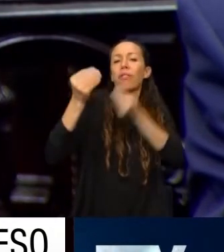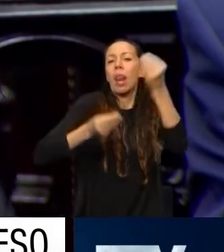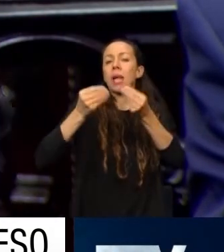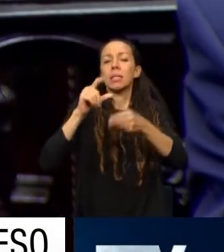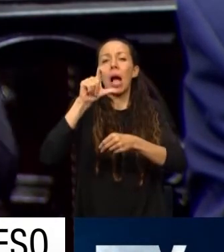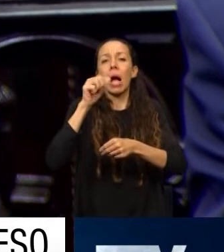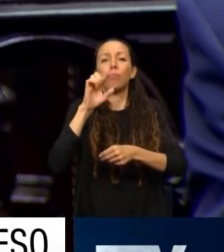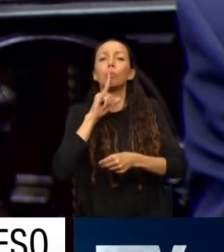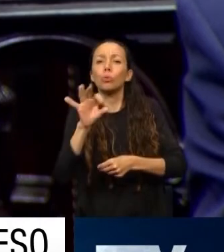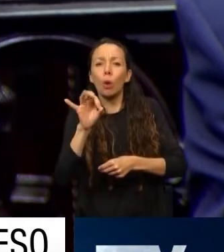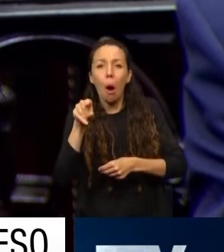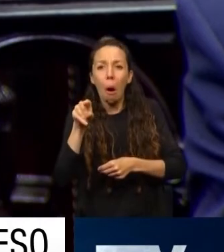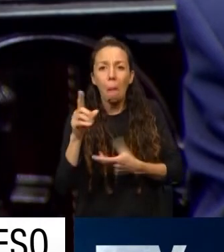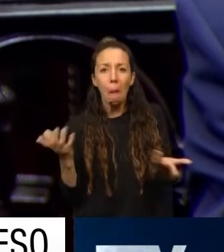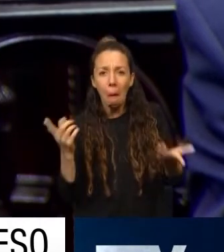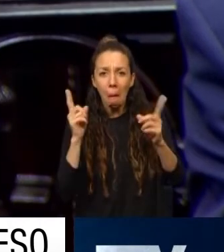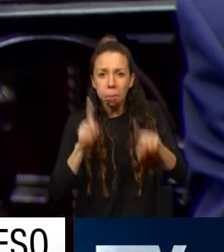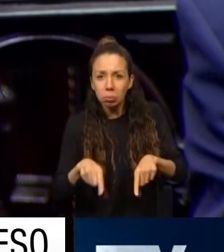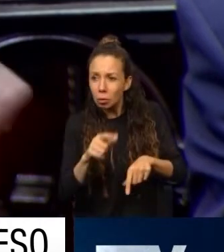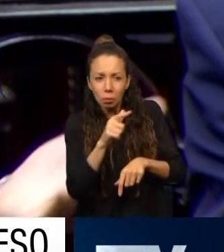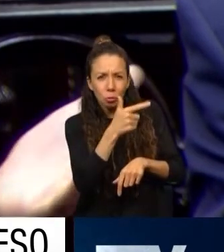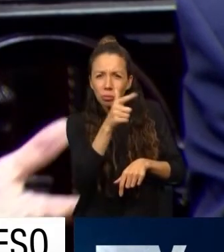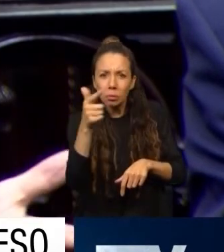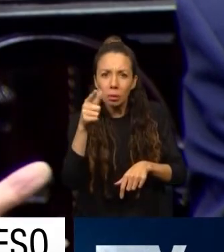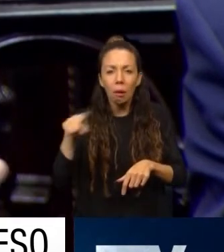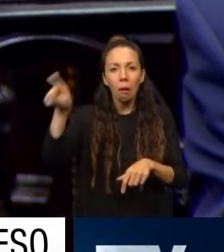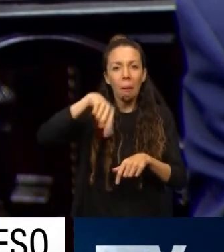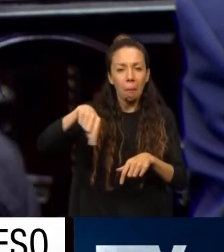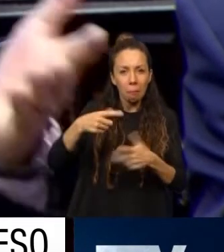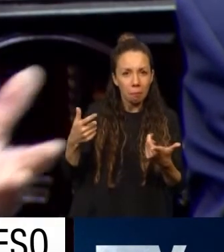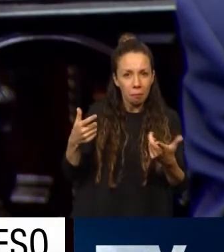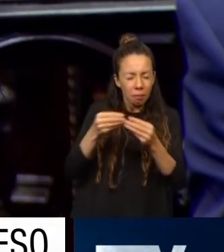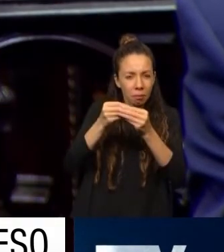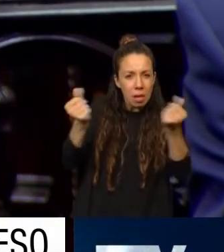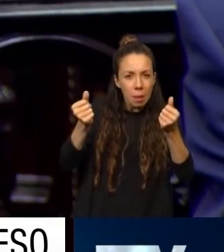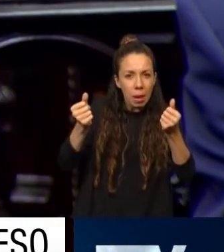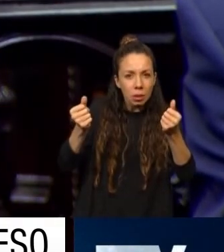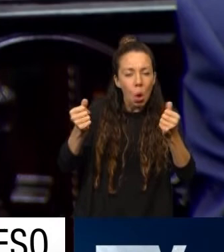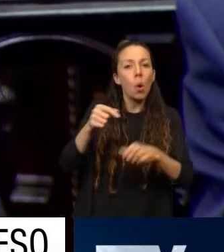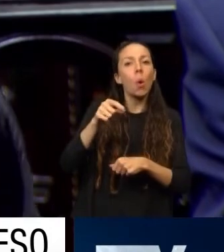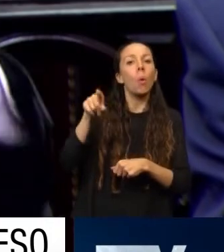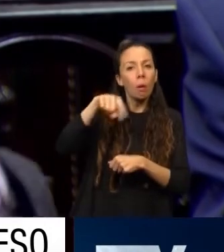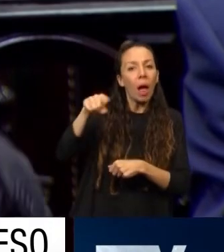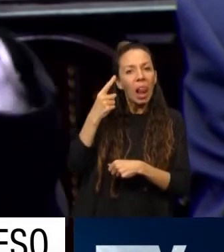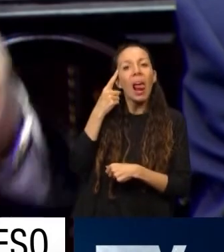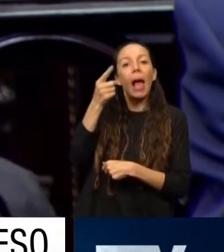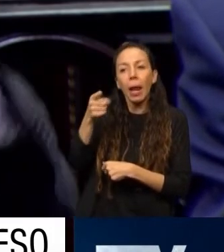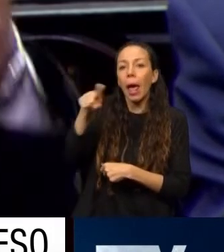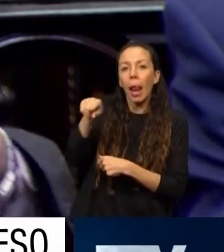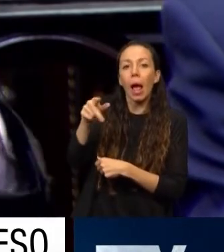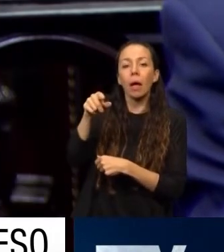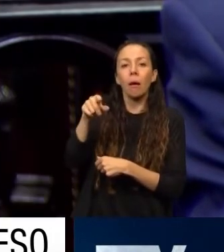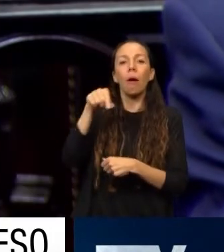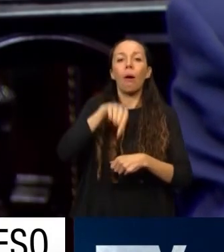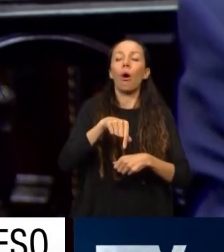preocupados. Ellos son los que le generaron y ustedes le creyeron todo esto que hoy vienen y repiten y